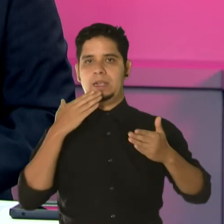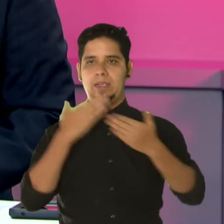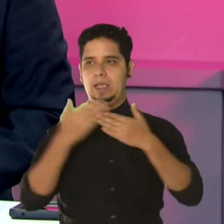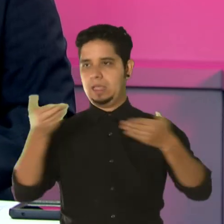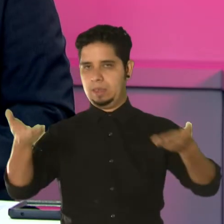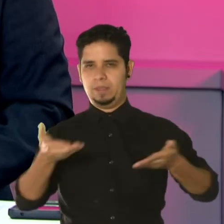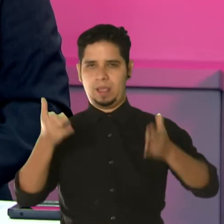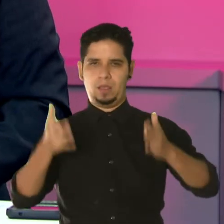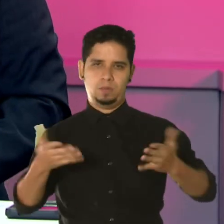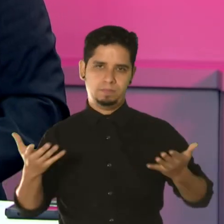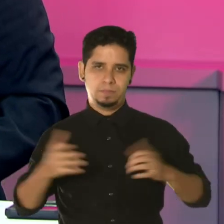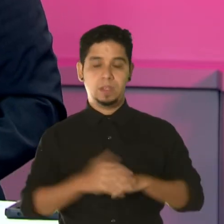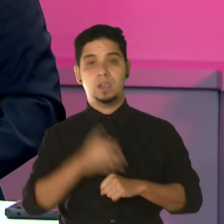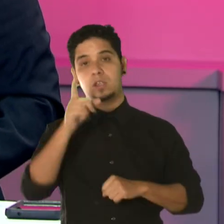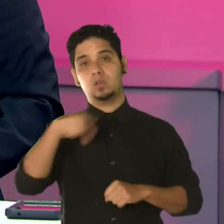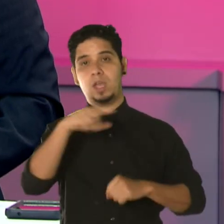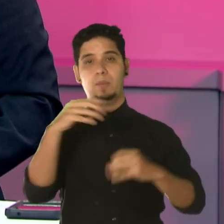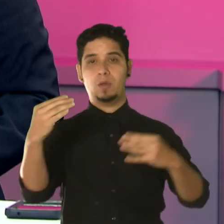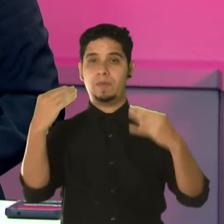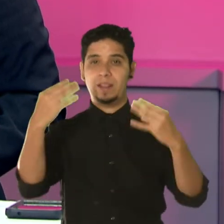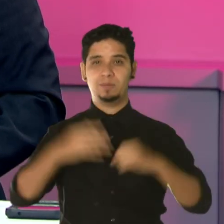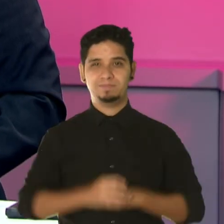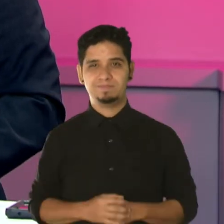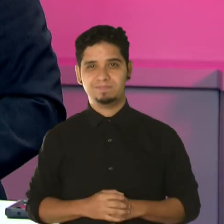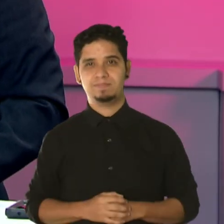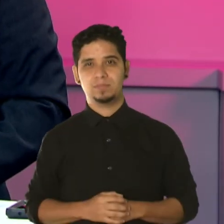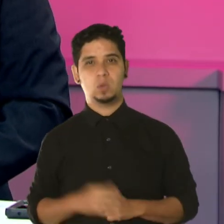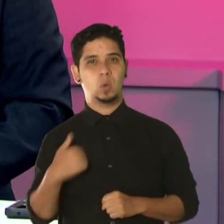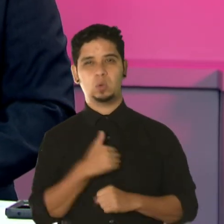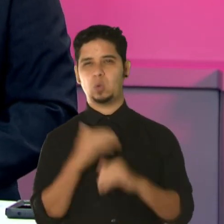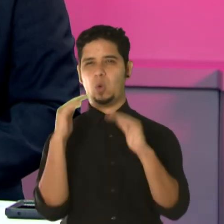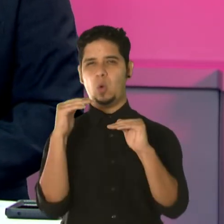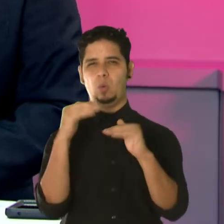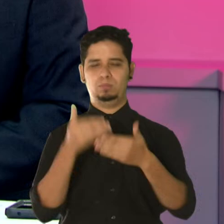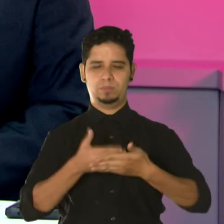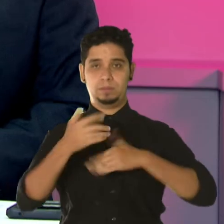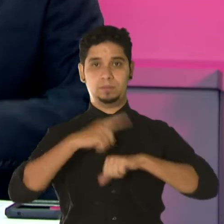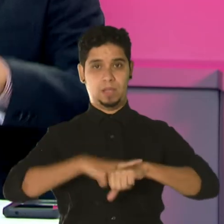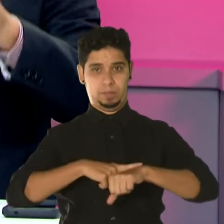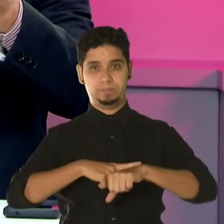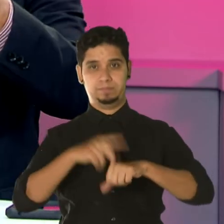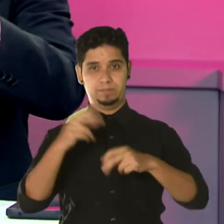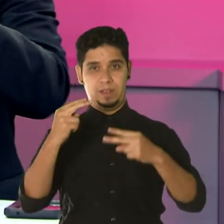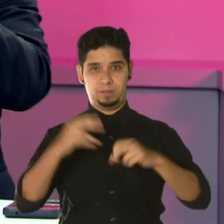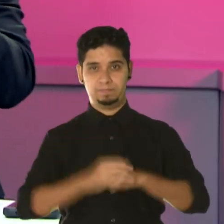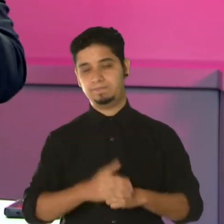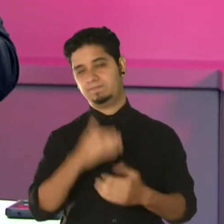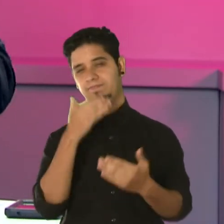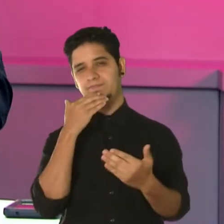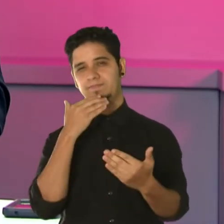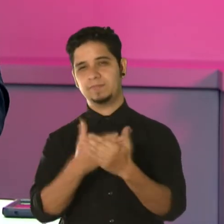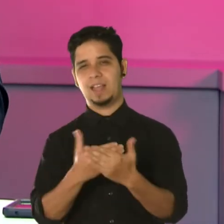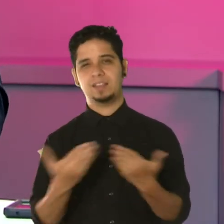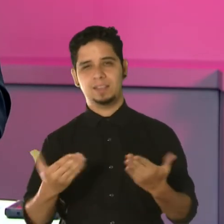una vez más y a ustedes por su sintonía. Esperamos en nuestra próxima edición de Noti6 Especial. Muchas gracias,